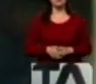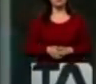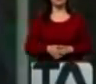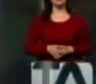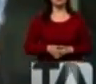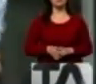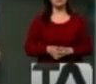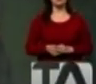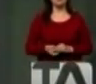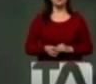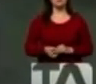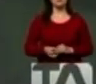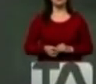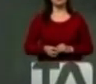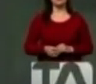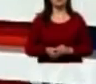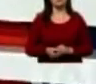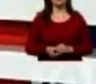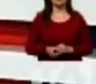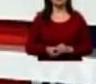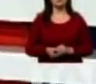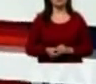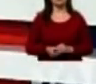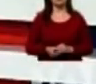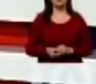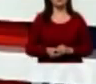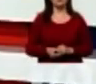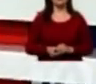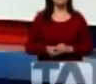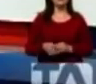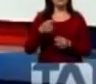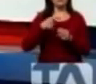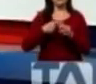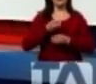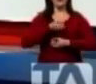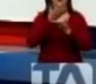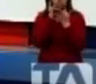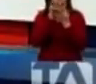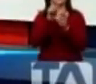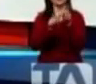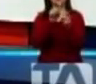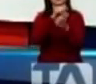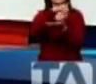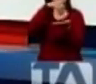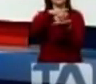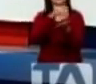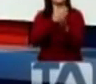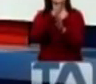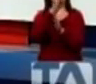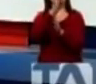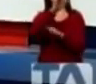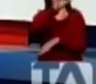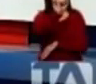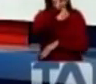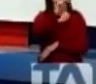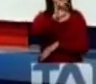Wilson Cabrera, 24 horas. Volvemos a Quito y les contamos que los usuarios del Centro de Especialidades de San Juan están muy